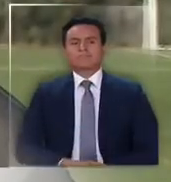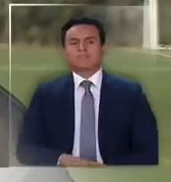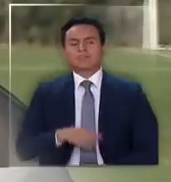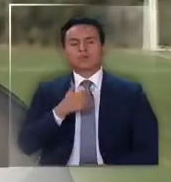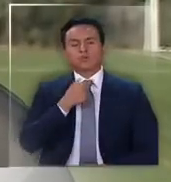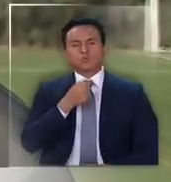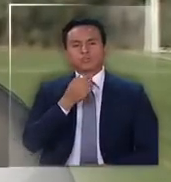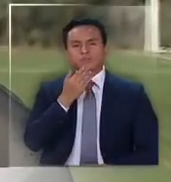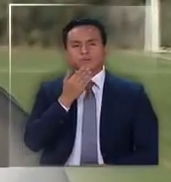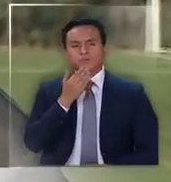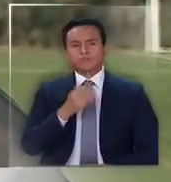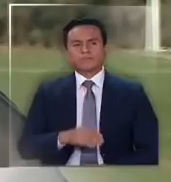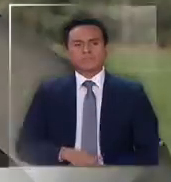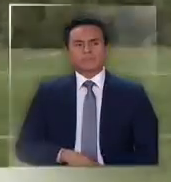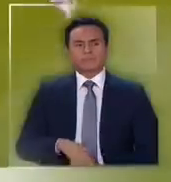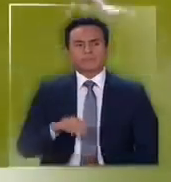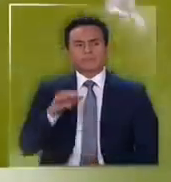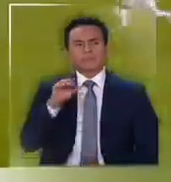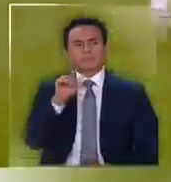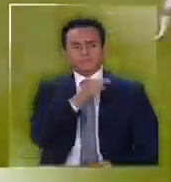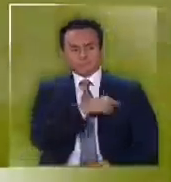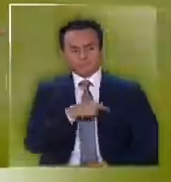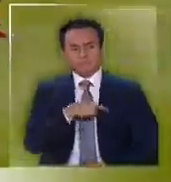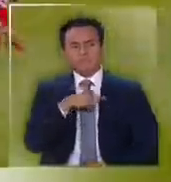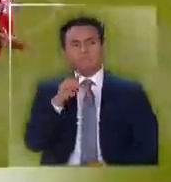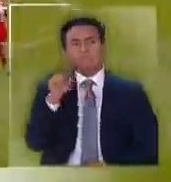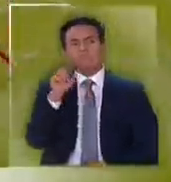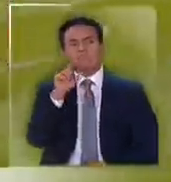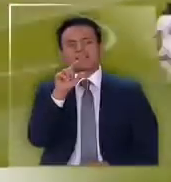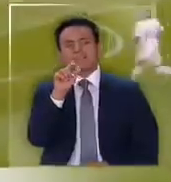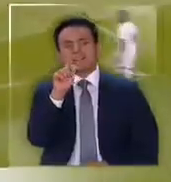Me gusta Lewandowski.